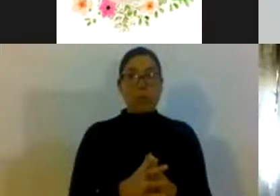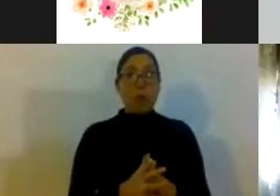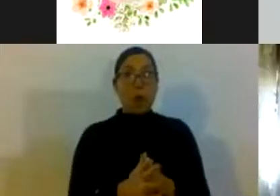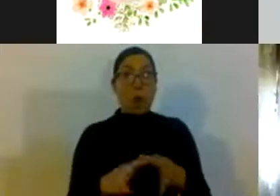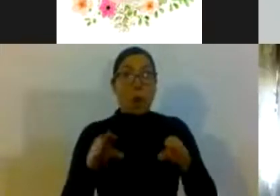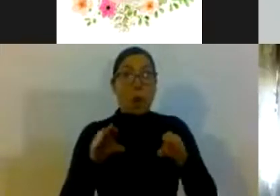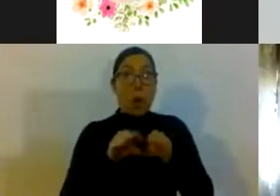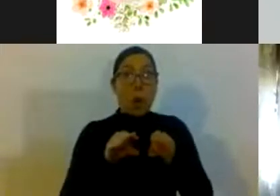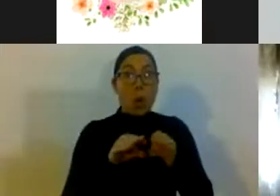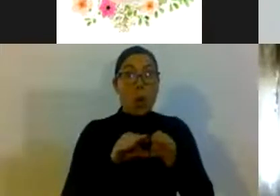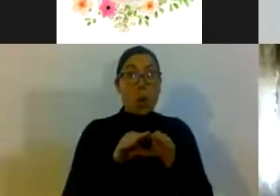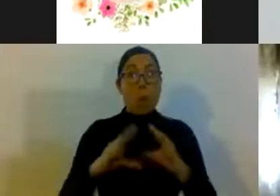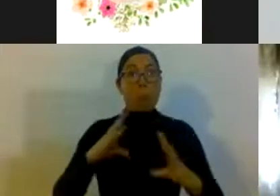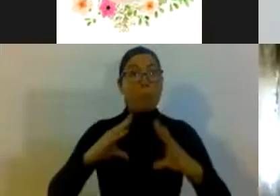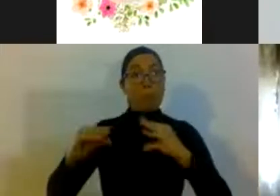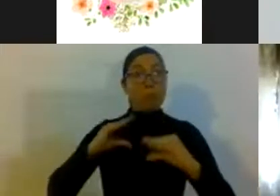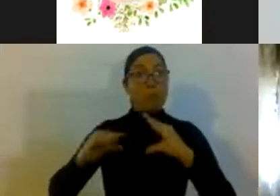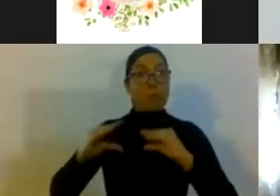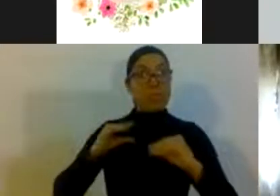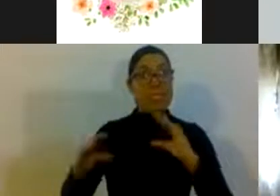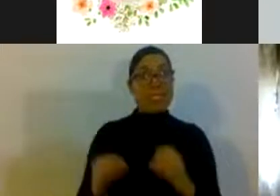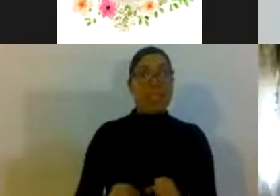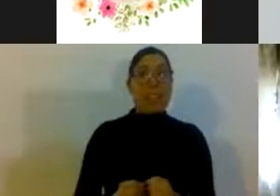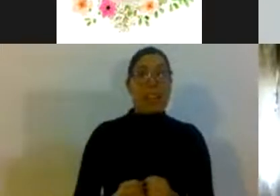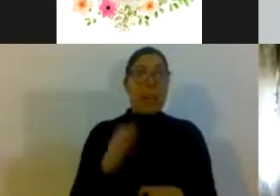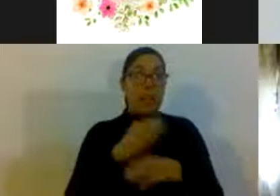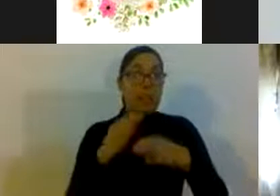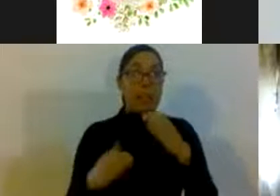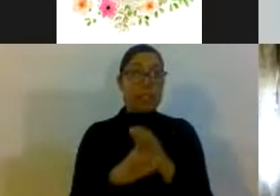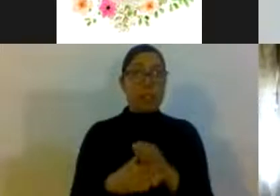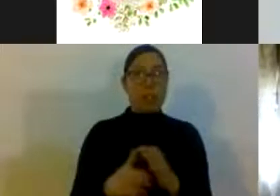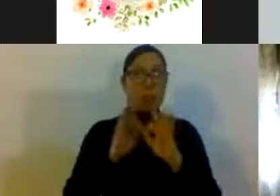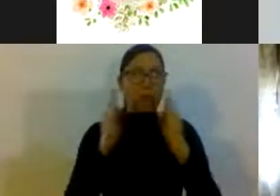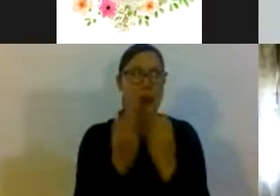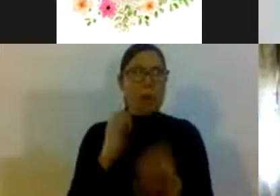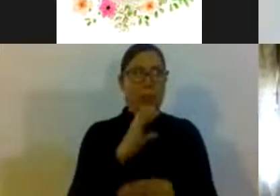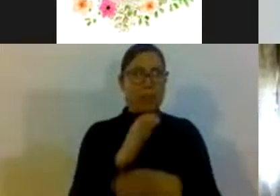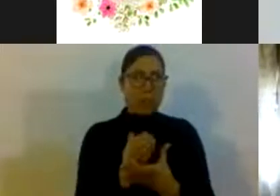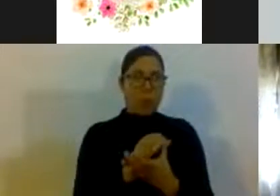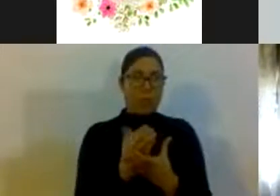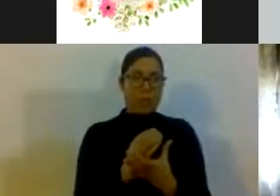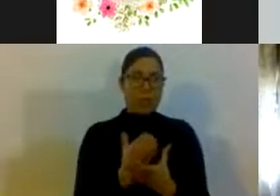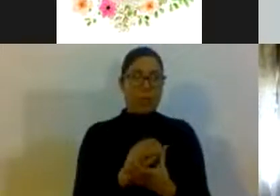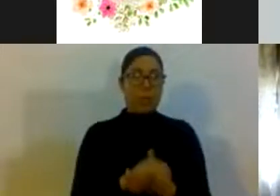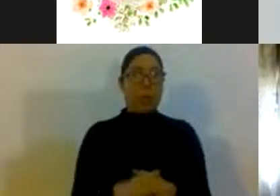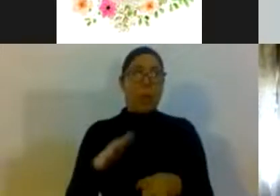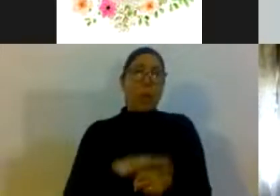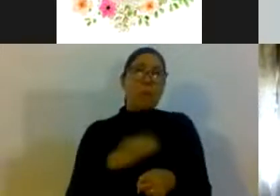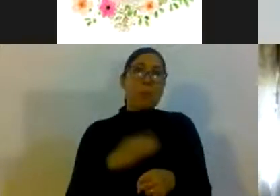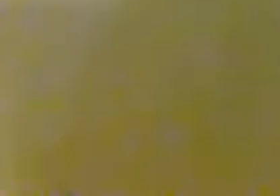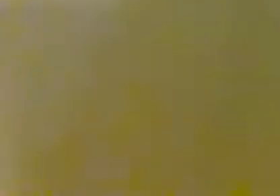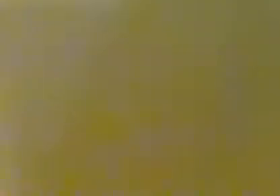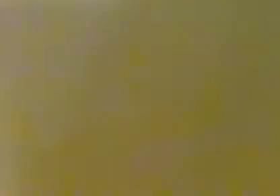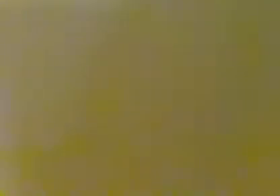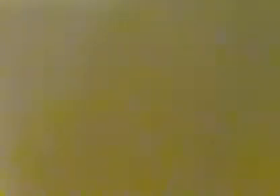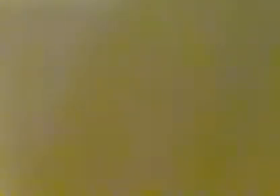tan importante en forma de cuento, porque ellos quizás no entiendan